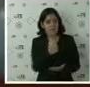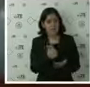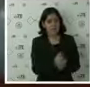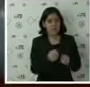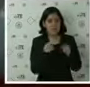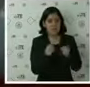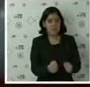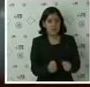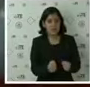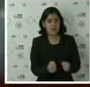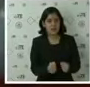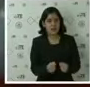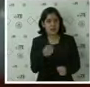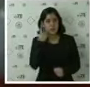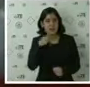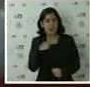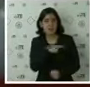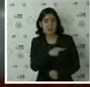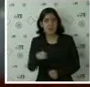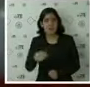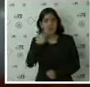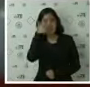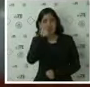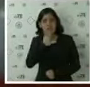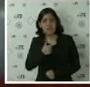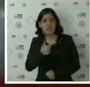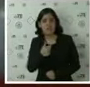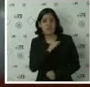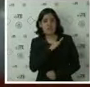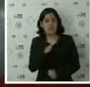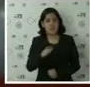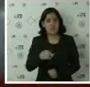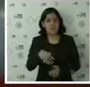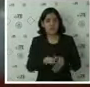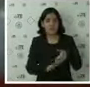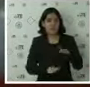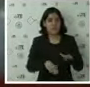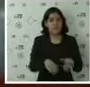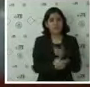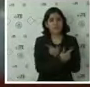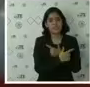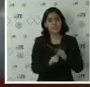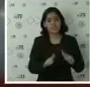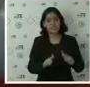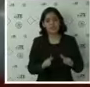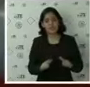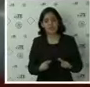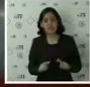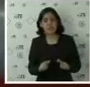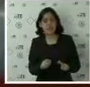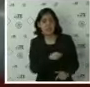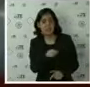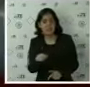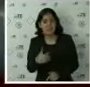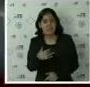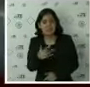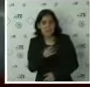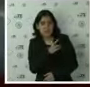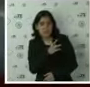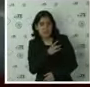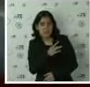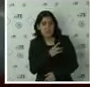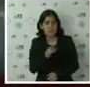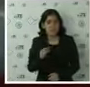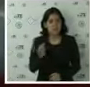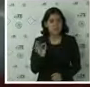ciudad donde ustedes puedan salir en la noche caminando de una fiesta y no tengan el terror de que las violen. O ustedes jóvenes que no lo